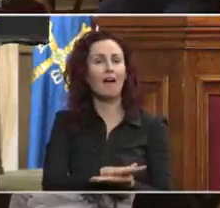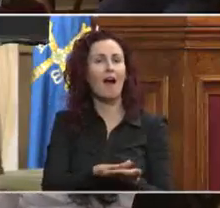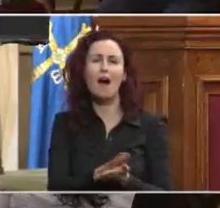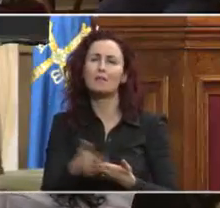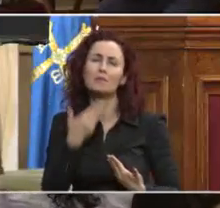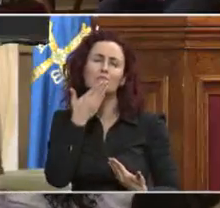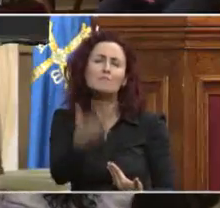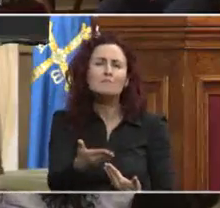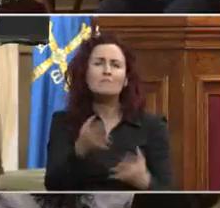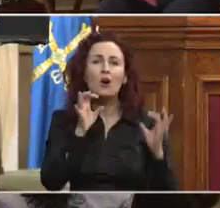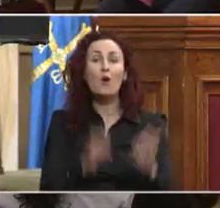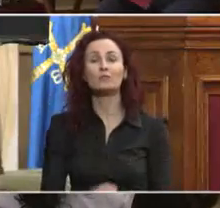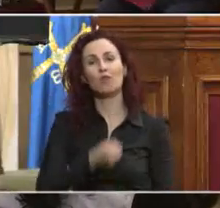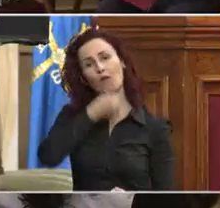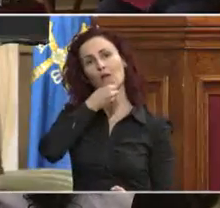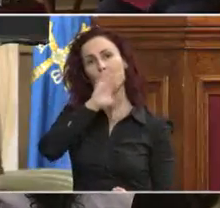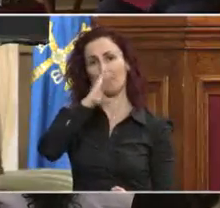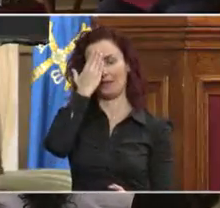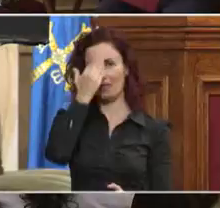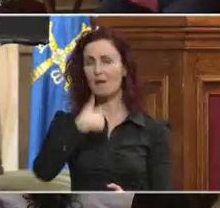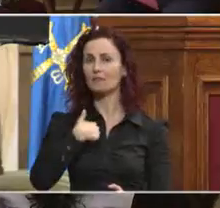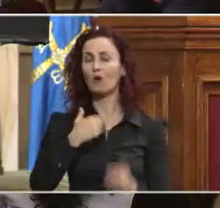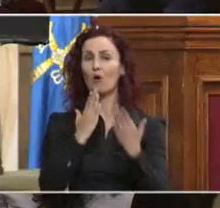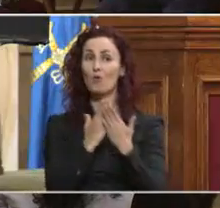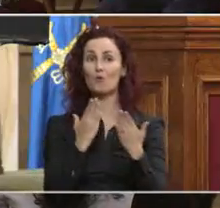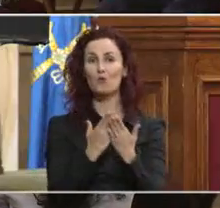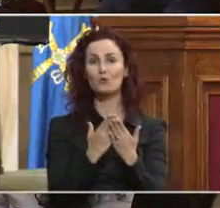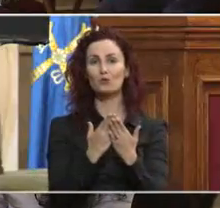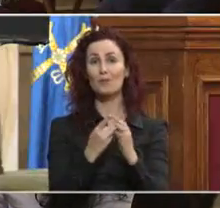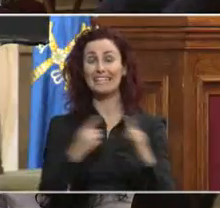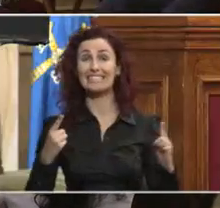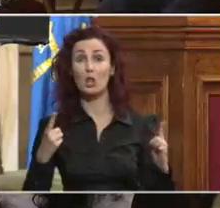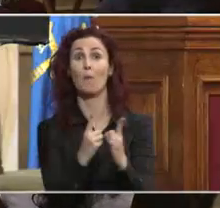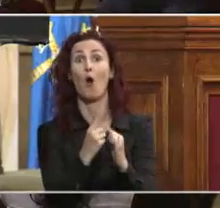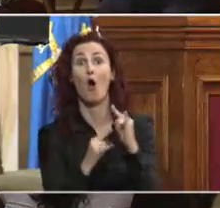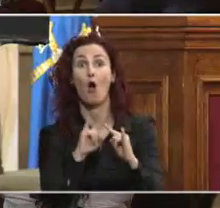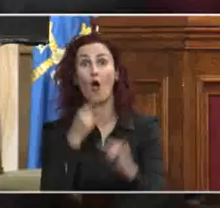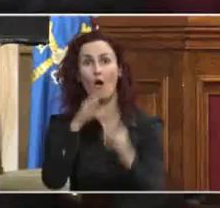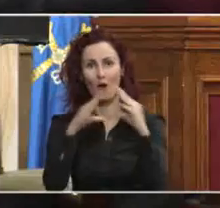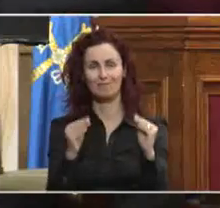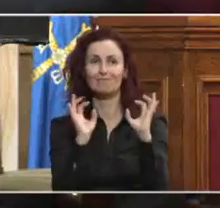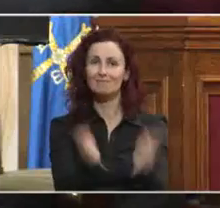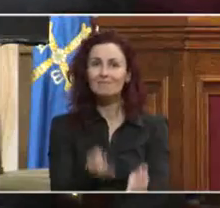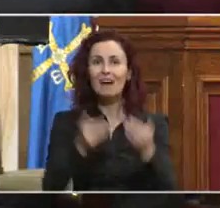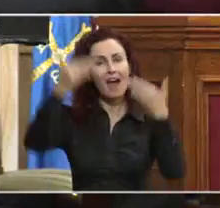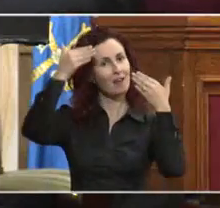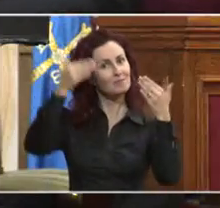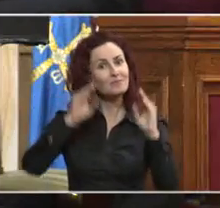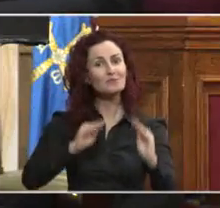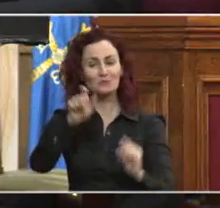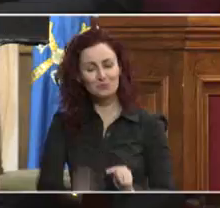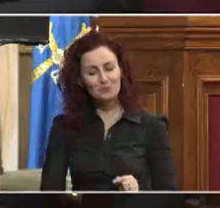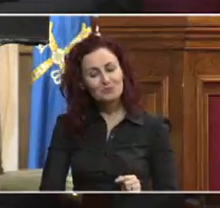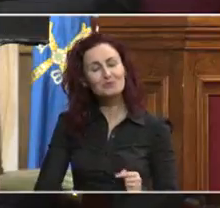poder conducir este acto de homenaje, este curso de extensión poco extenso, ¿verdad?, de homenaje a la obra de